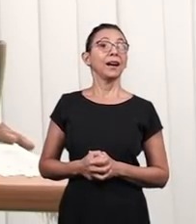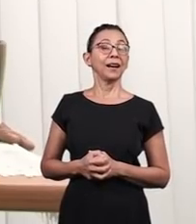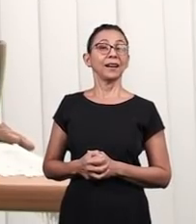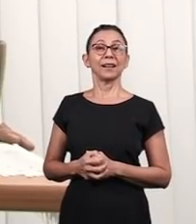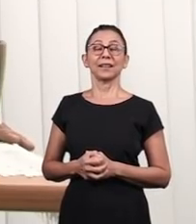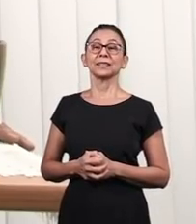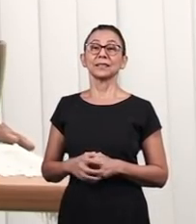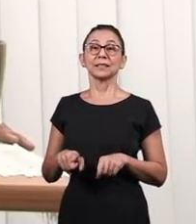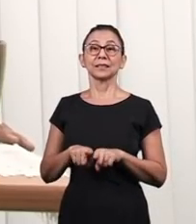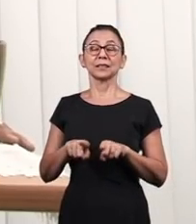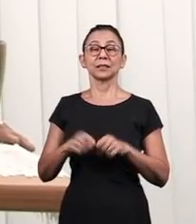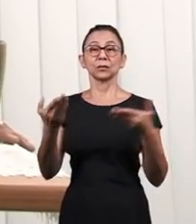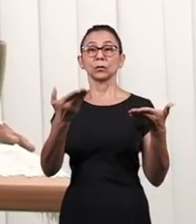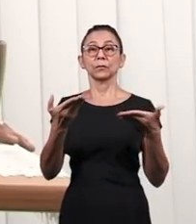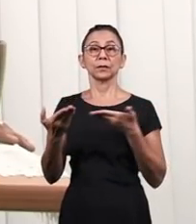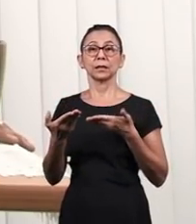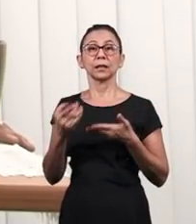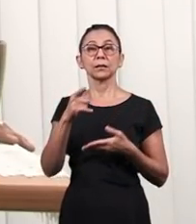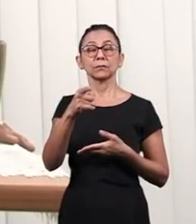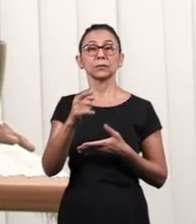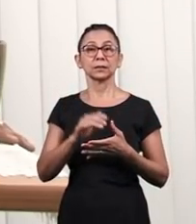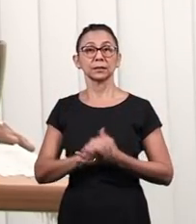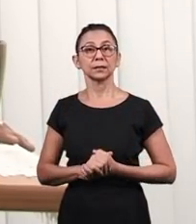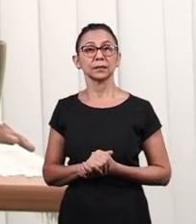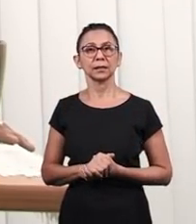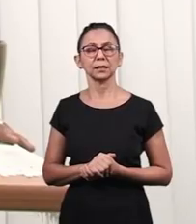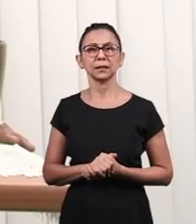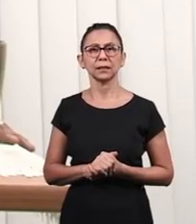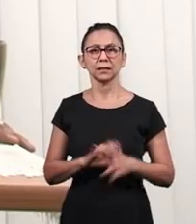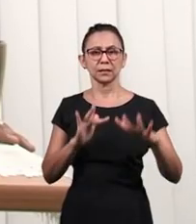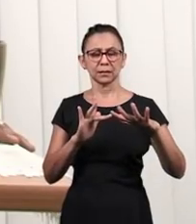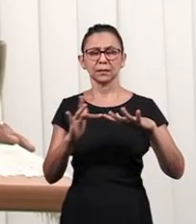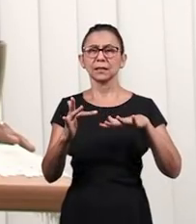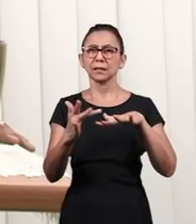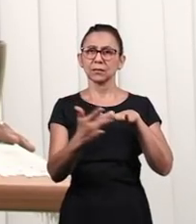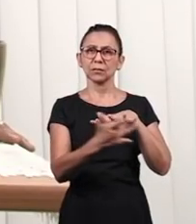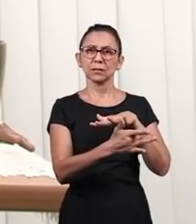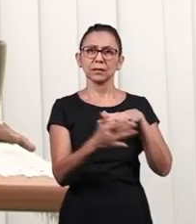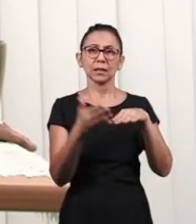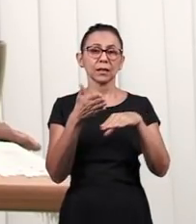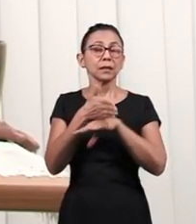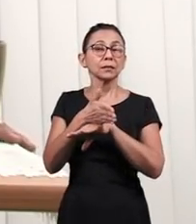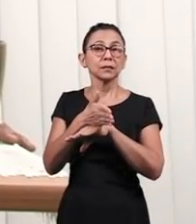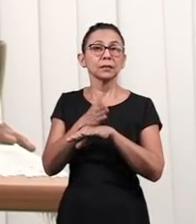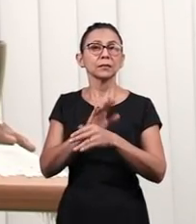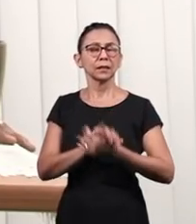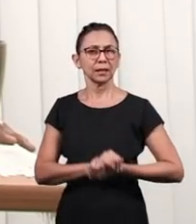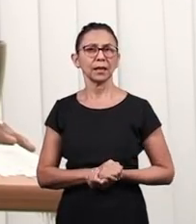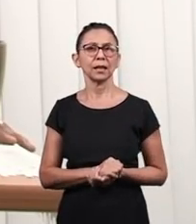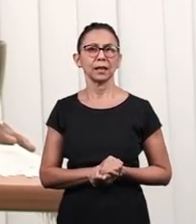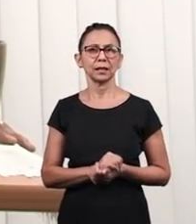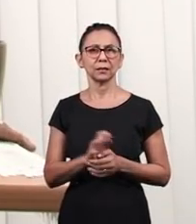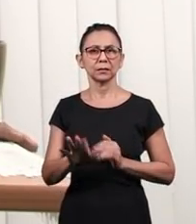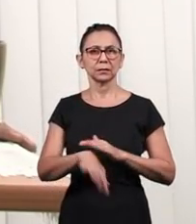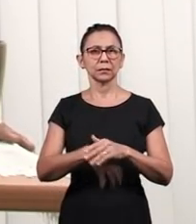Queremos todavía invitarles para poder ingresar a nuestras redes sociales, inscribirse